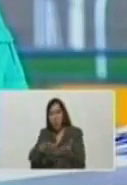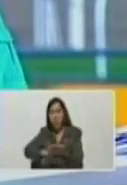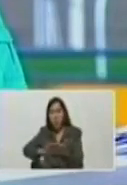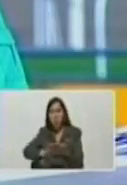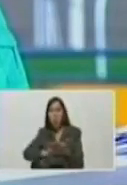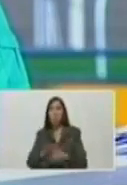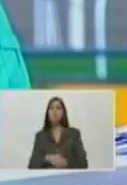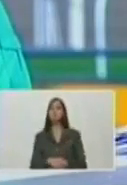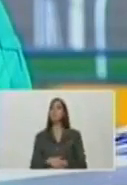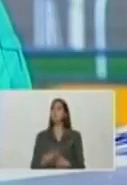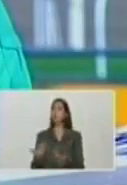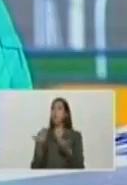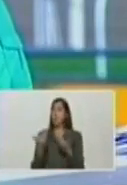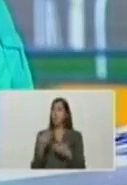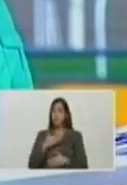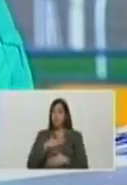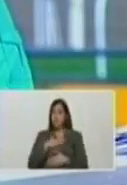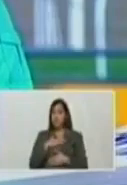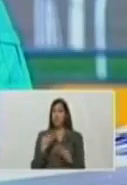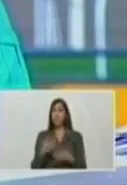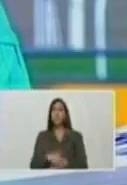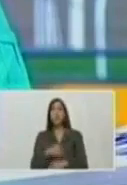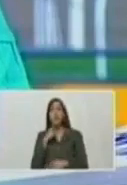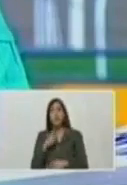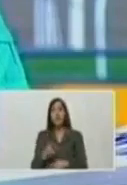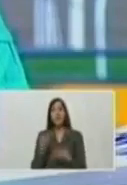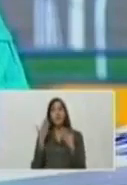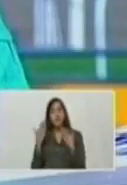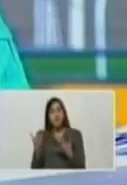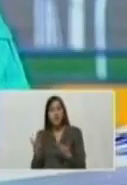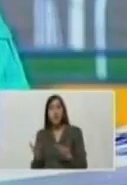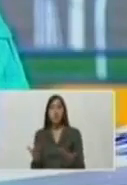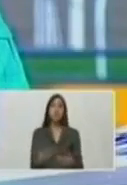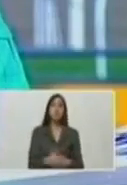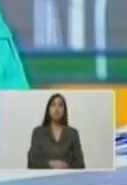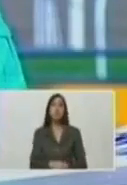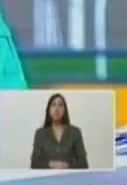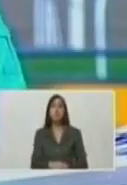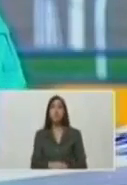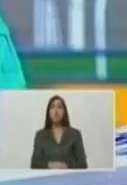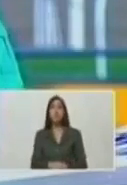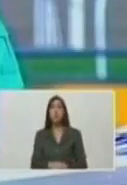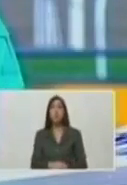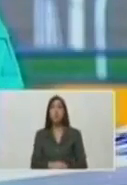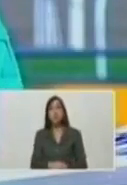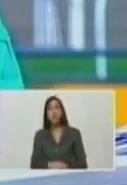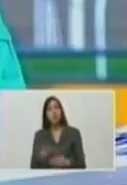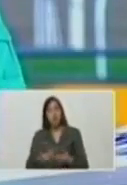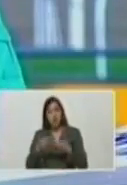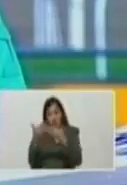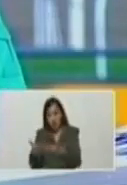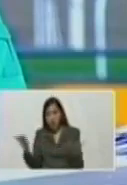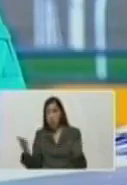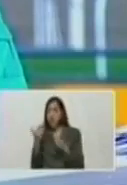usted me pide, como dicen por ahí, pida por esa boquita, compadre. Pida, que de pronto están por darle.